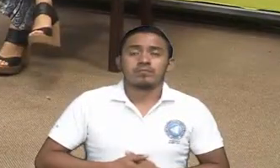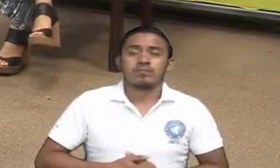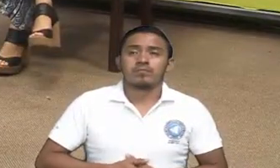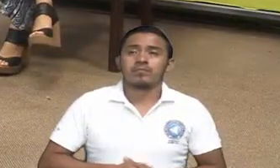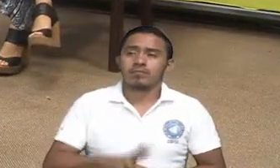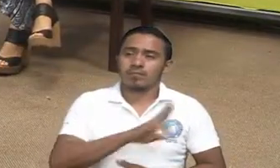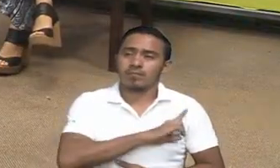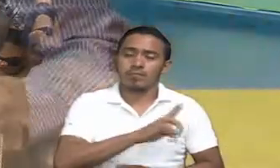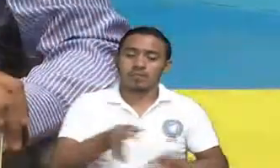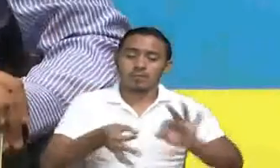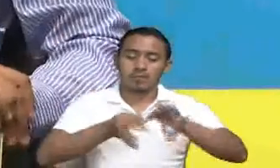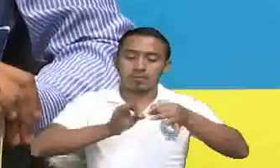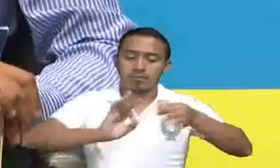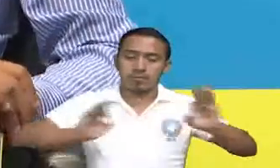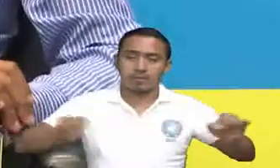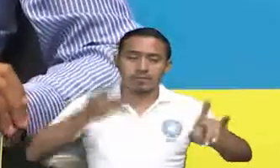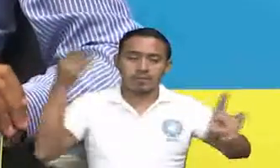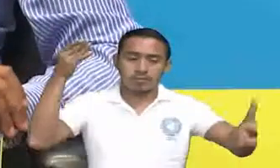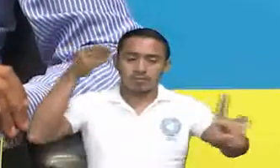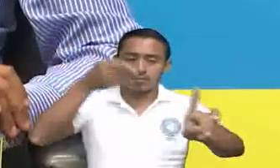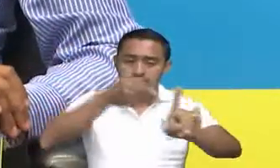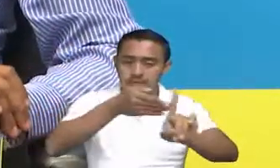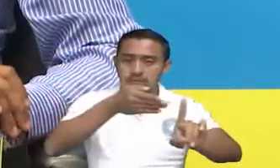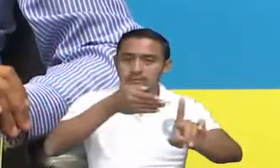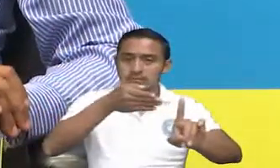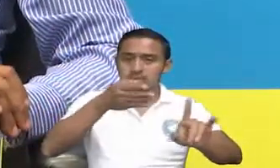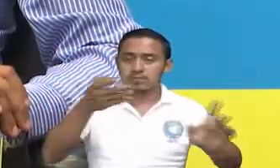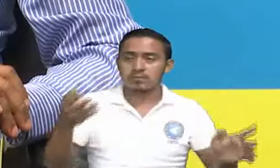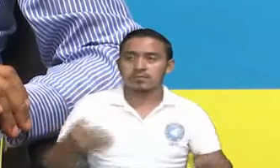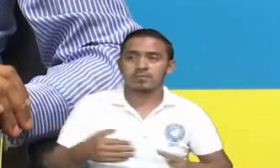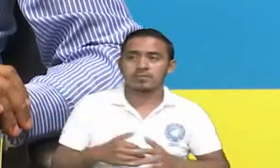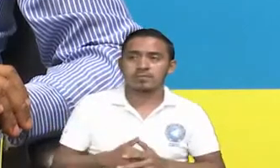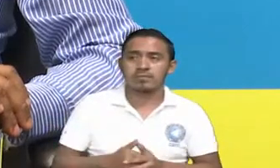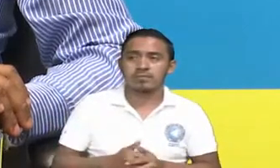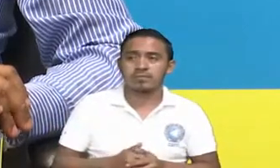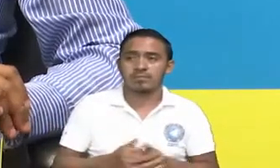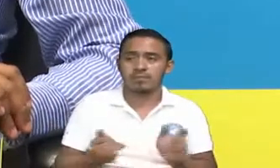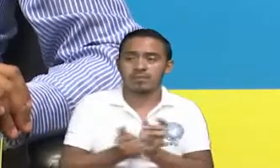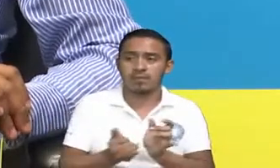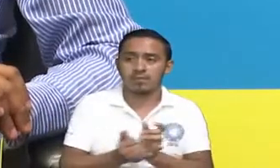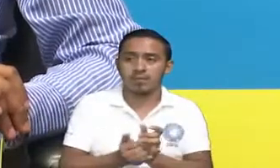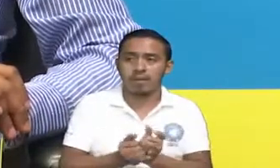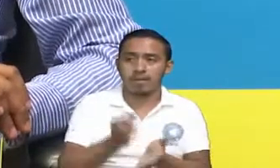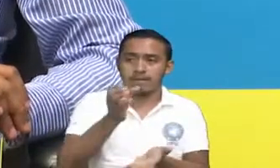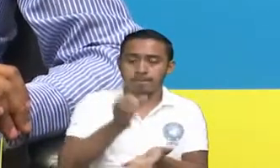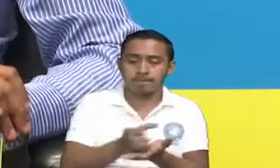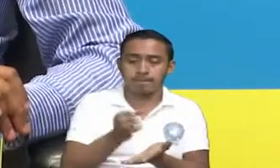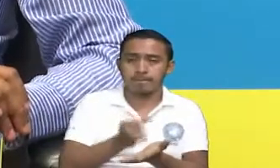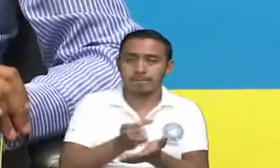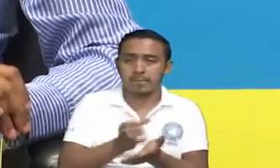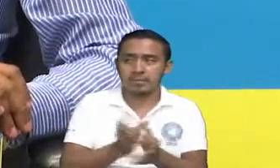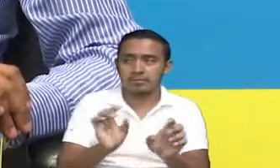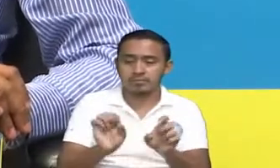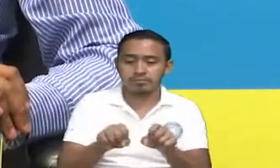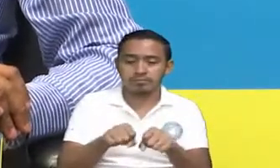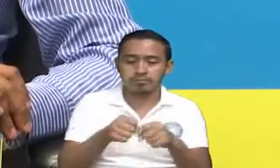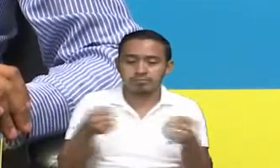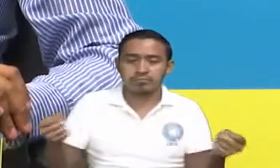que compara la fidelidad como el vaso que se rompe, que ya no se puede,